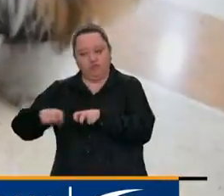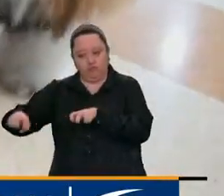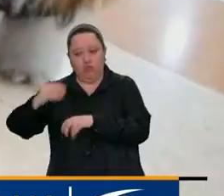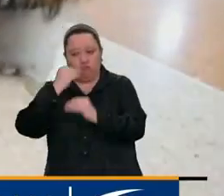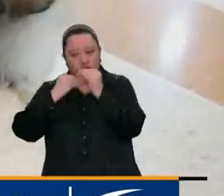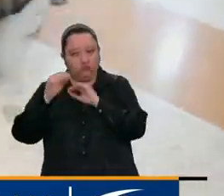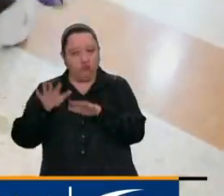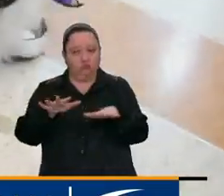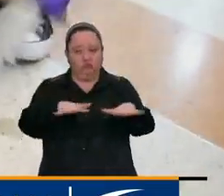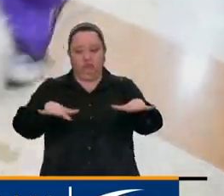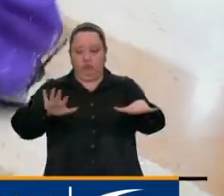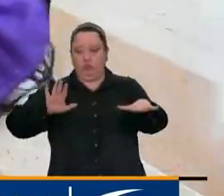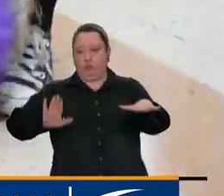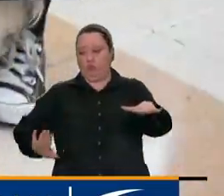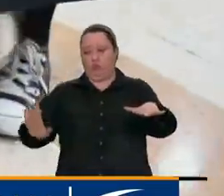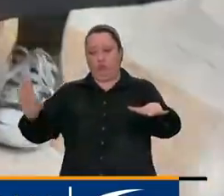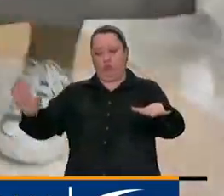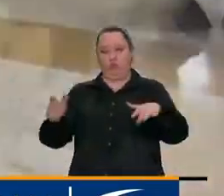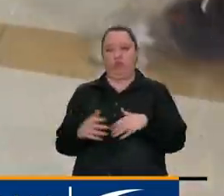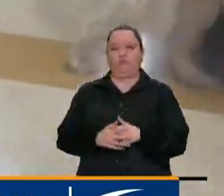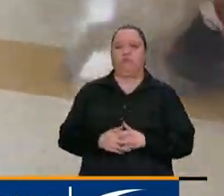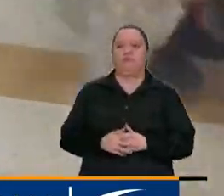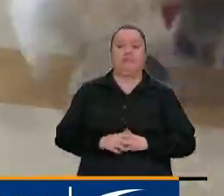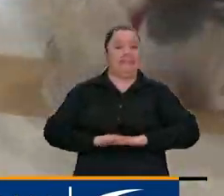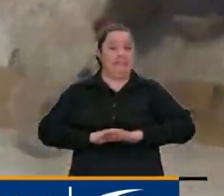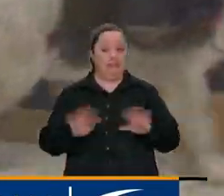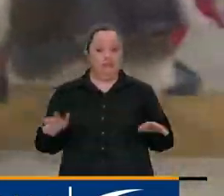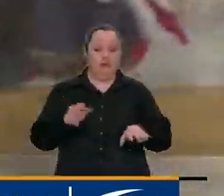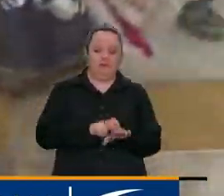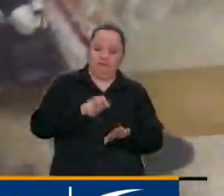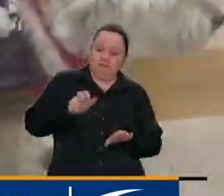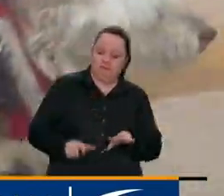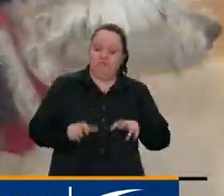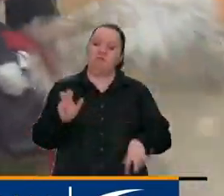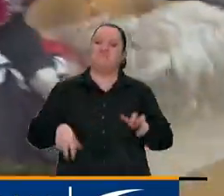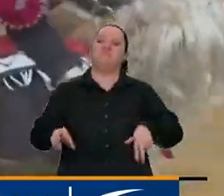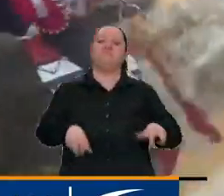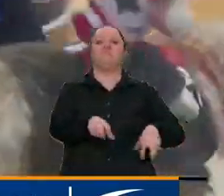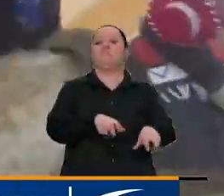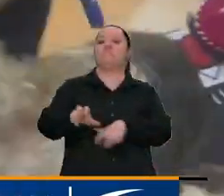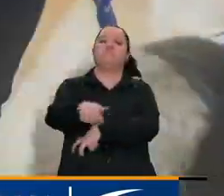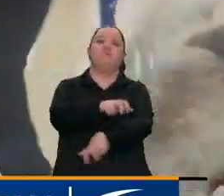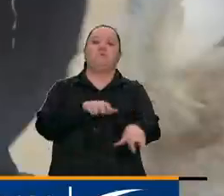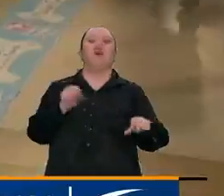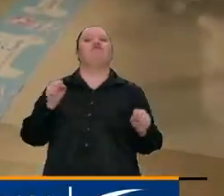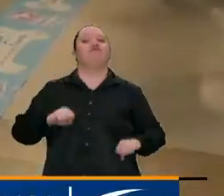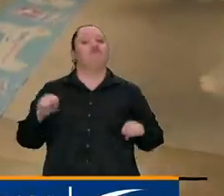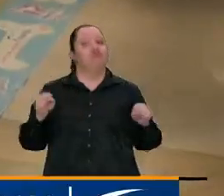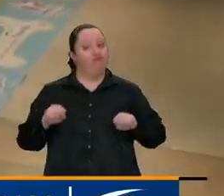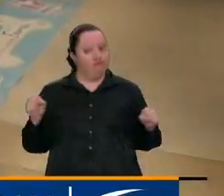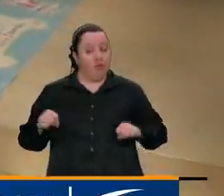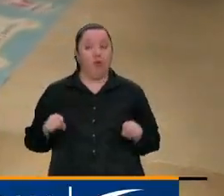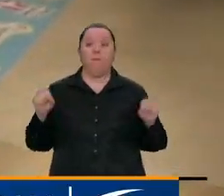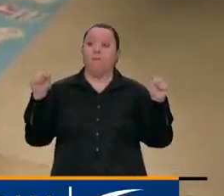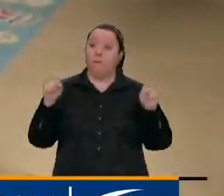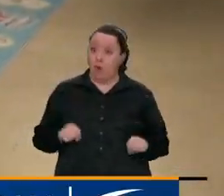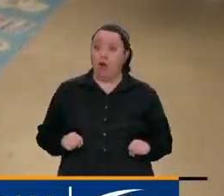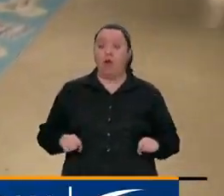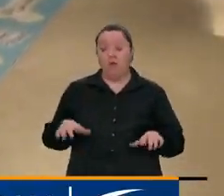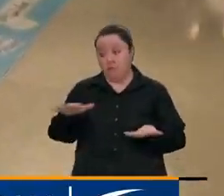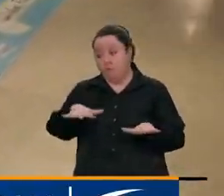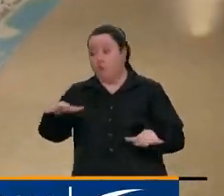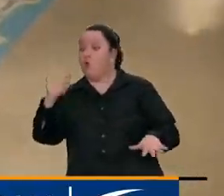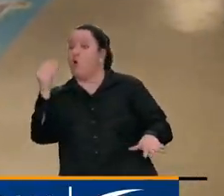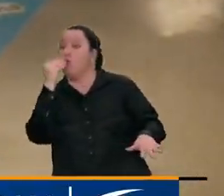mascotas. Y se bajaron de los carritos y colonizaron los pasillos. Y sí, oyeron bien, también pueden entrar a las zonas